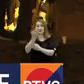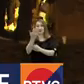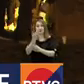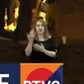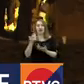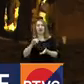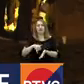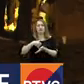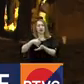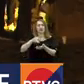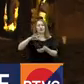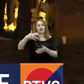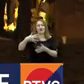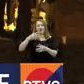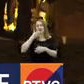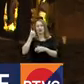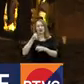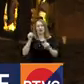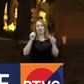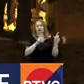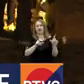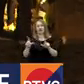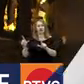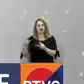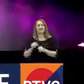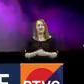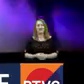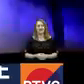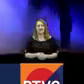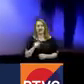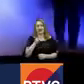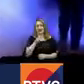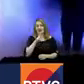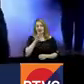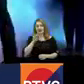videoclip cubrimiento especial de rtvc noticias